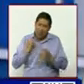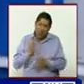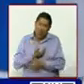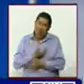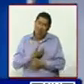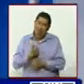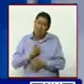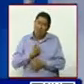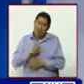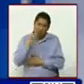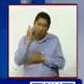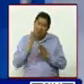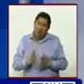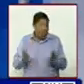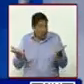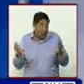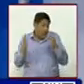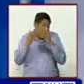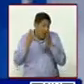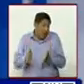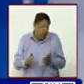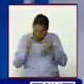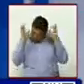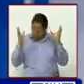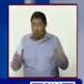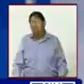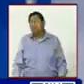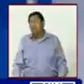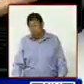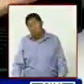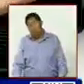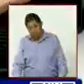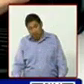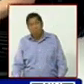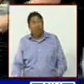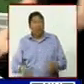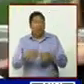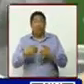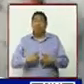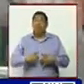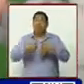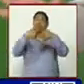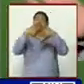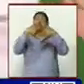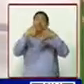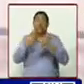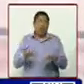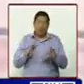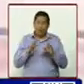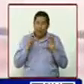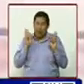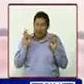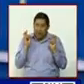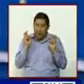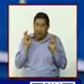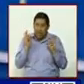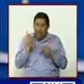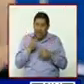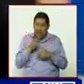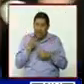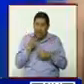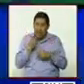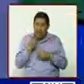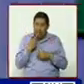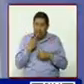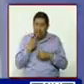nuestros, ¿no? Por ahí sorprenden y como que sorprendieron. Sí, sorprenden y con el título. Ahora, la gran pregunta. Todo dependerá de la dirigencia. Él dice, como lo